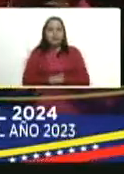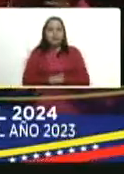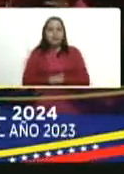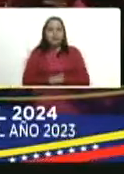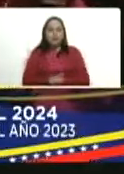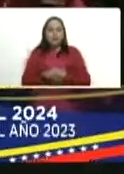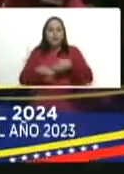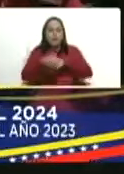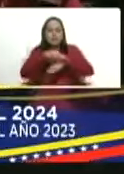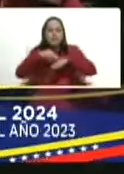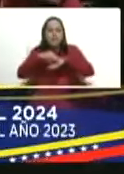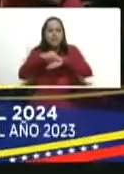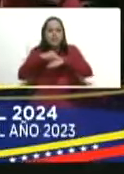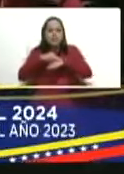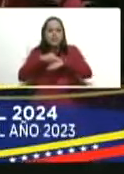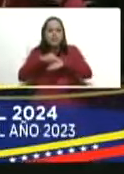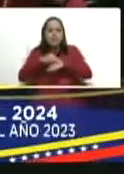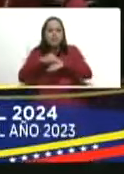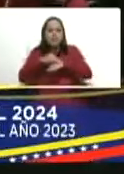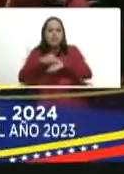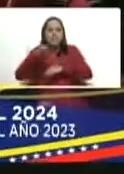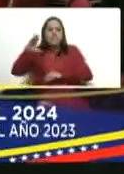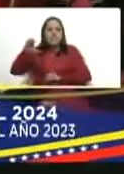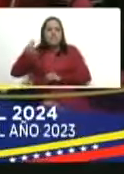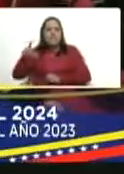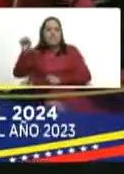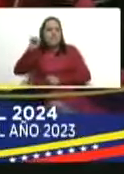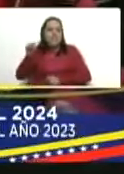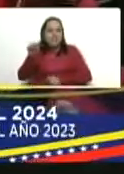Ministra Celsa, ministro Remigio,